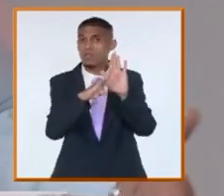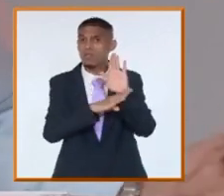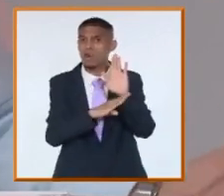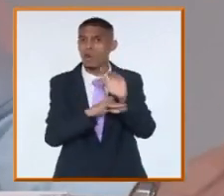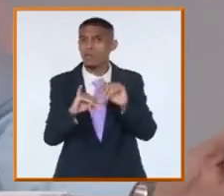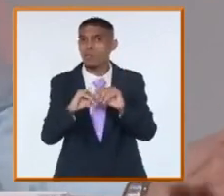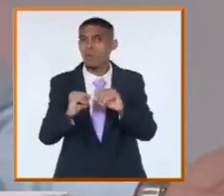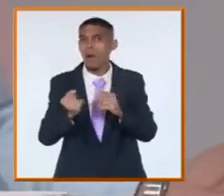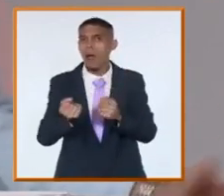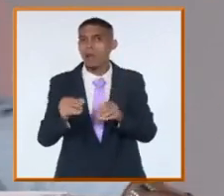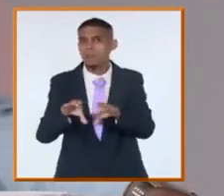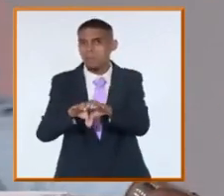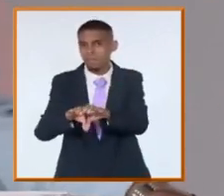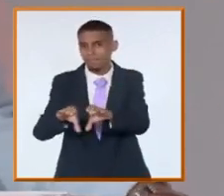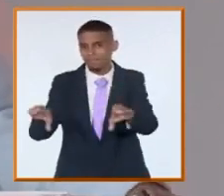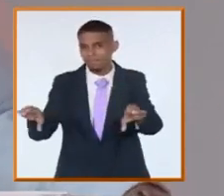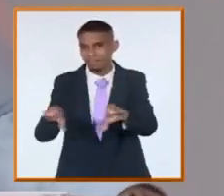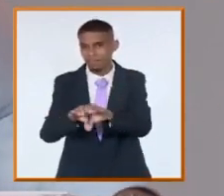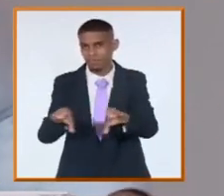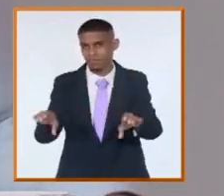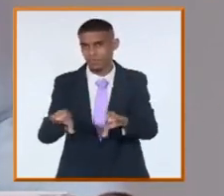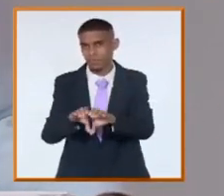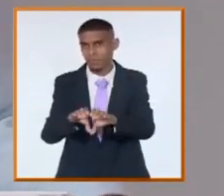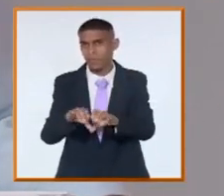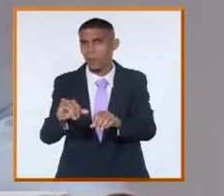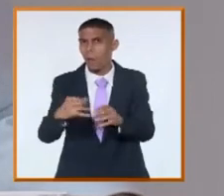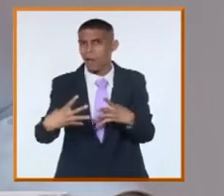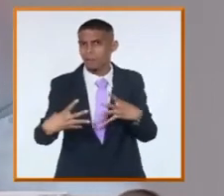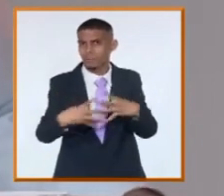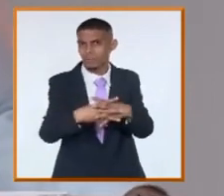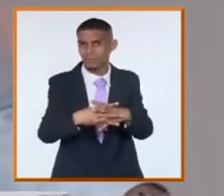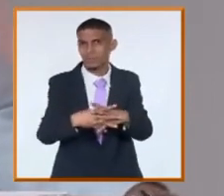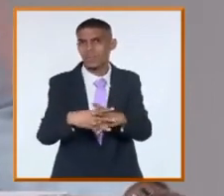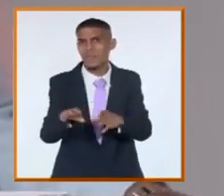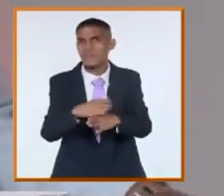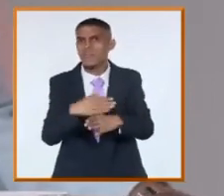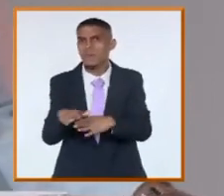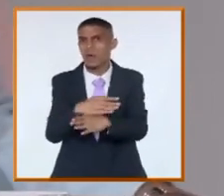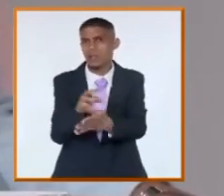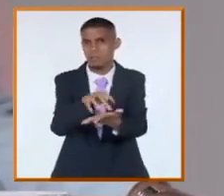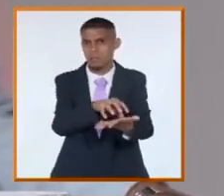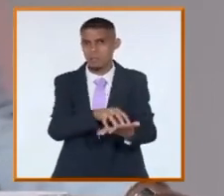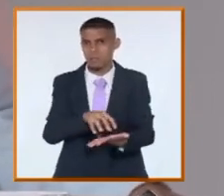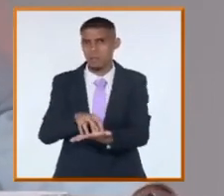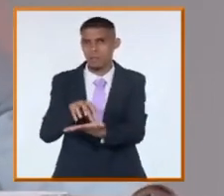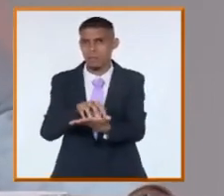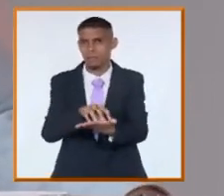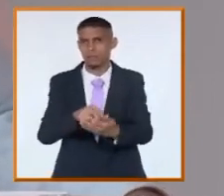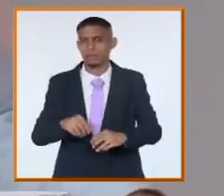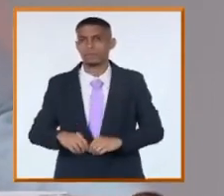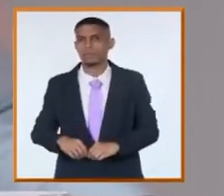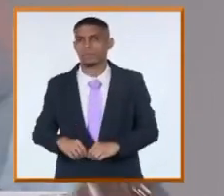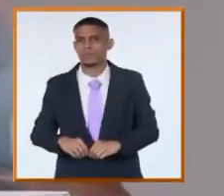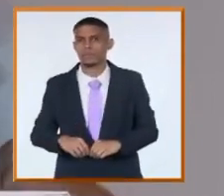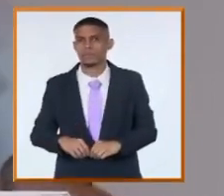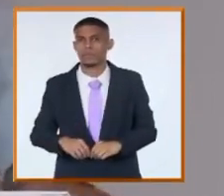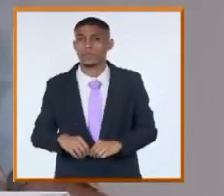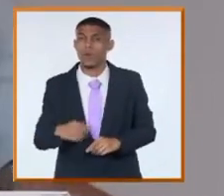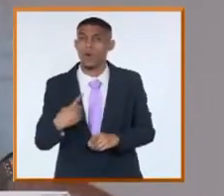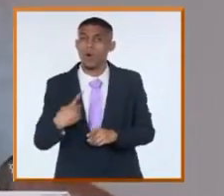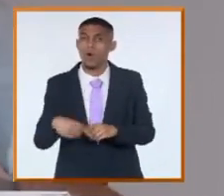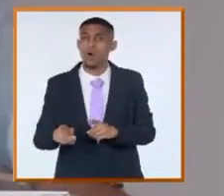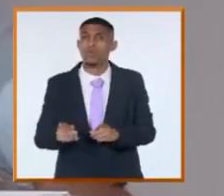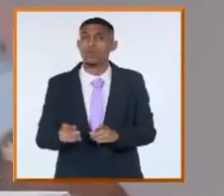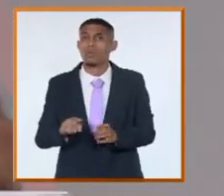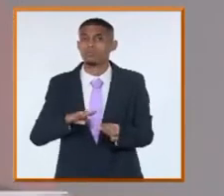trasvases trabajo hace este oeste el programa centro del centro del país el trasvase está la recuperación de las pérdidas en conductoras que trabajamos de